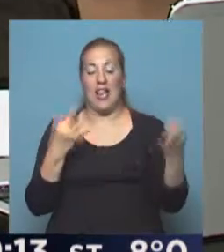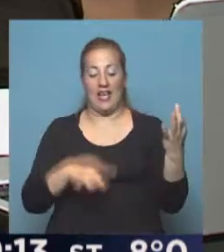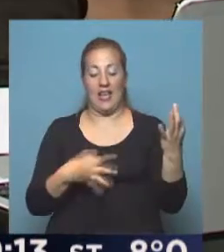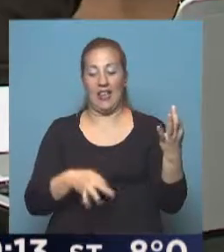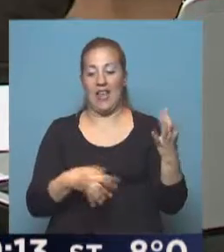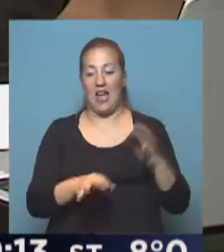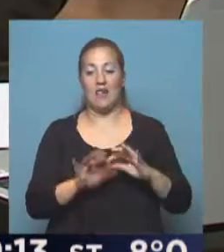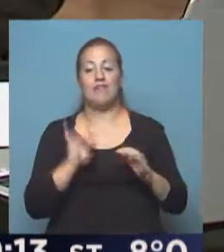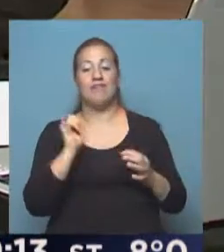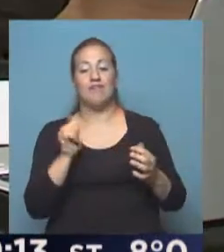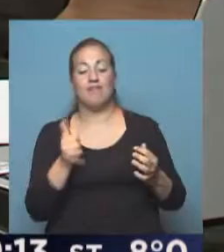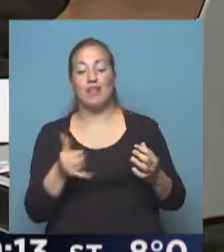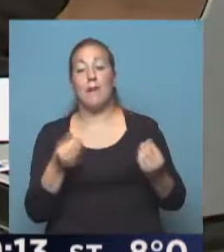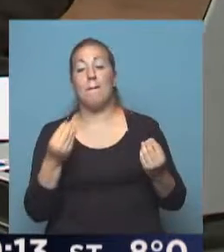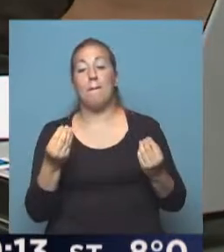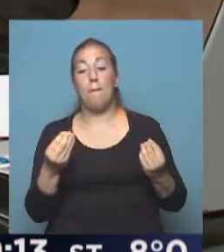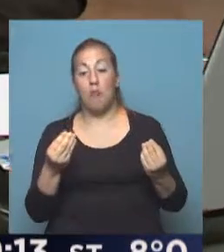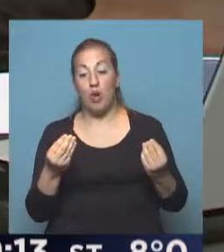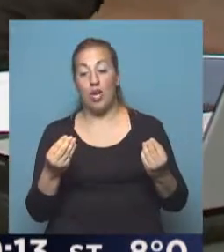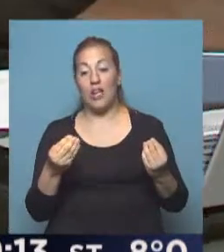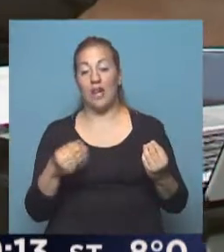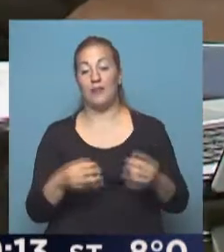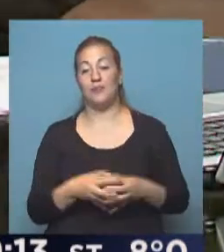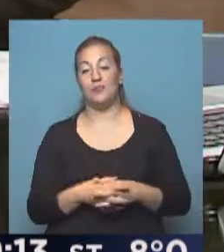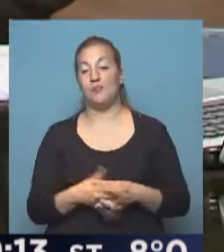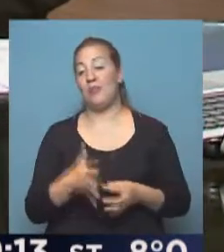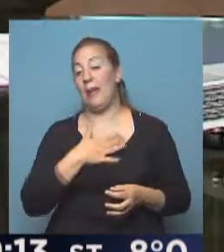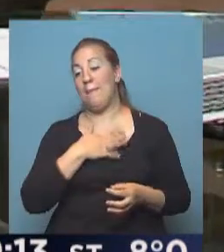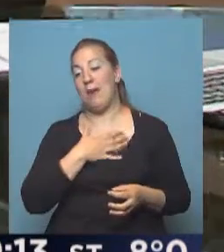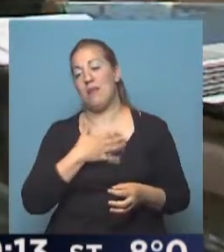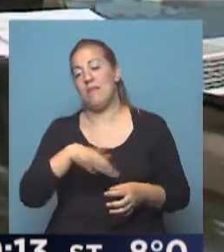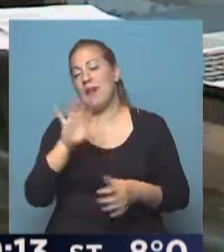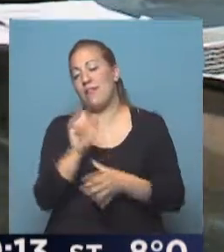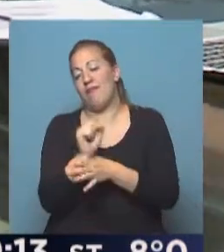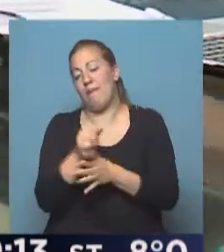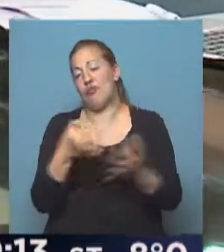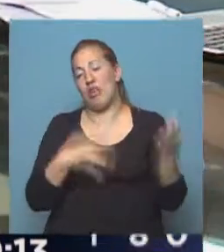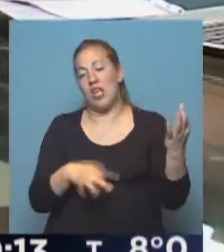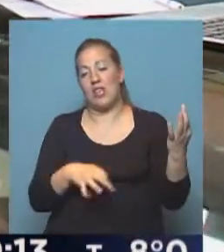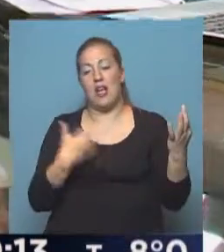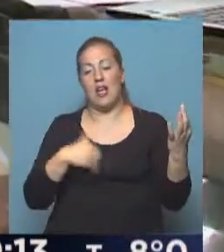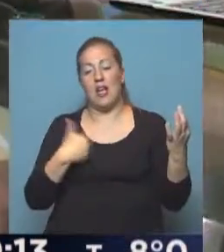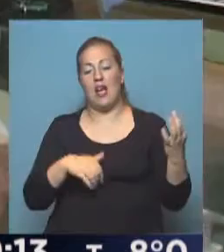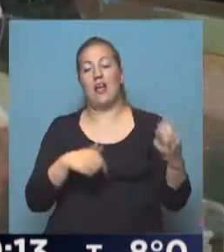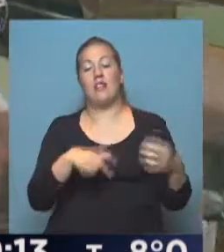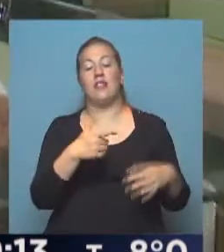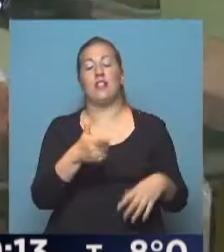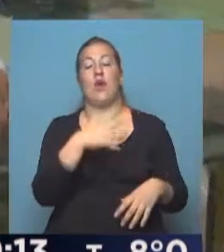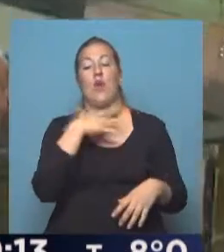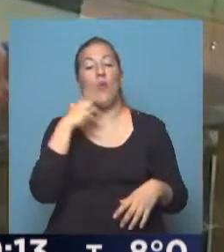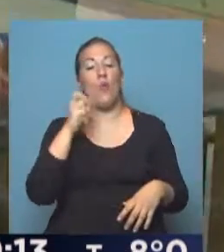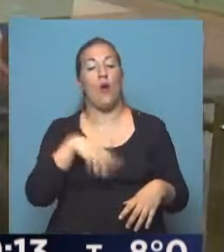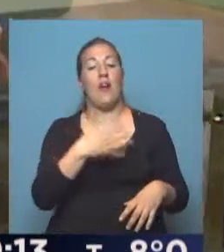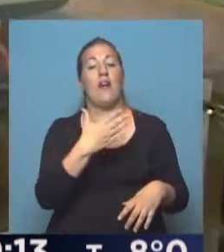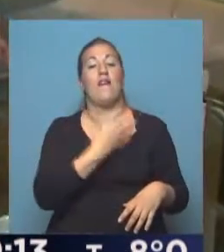arrancamos y arrancamos y porque nos acompaña uno de los para mí más talentosos guitarristas argentinos juan falú qué tal muy buenos días juan cómo